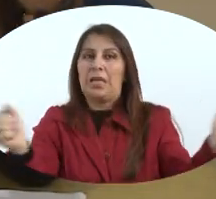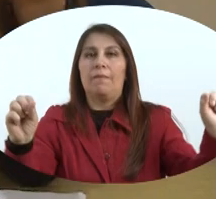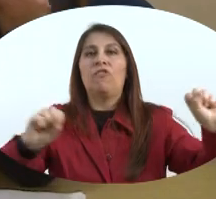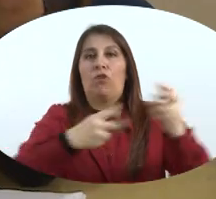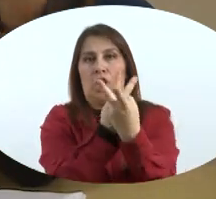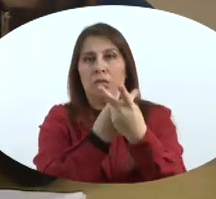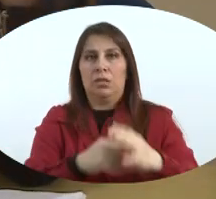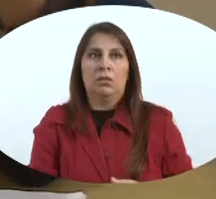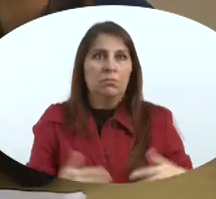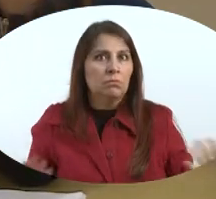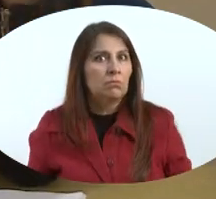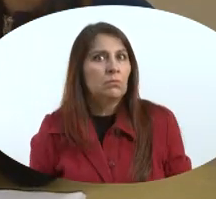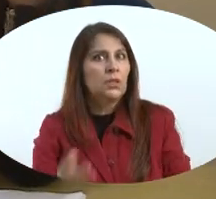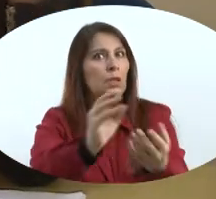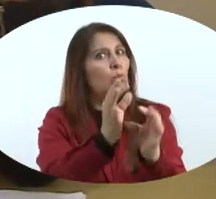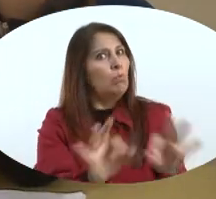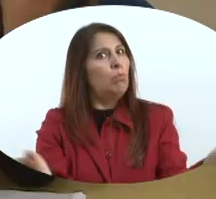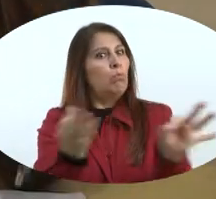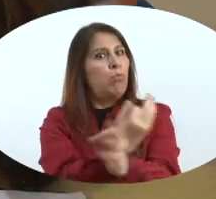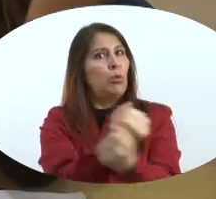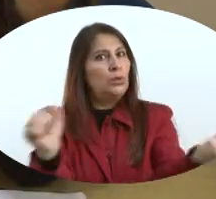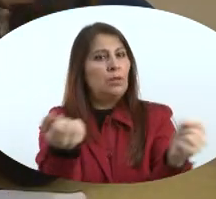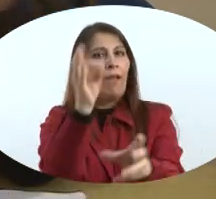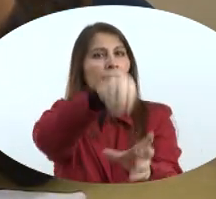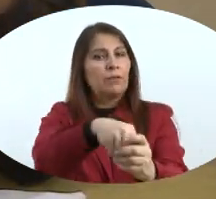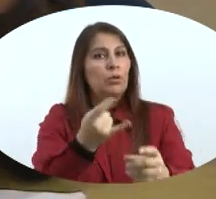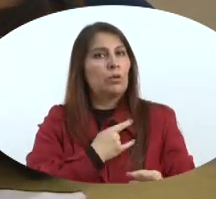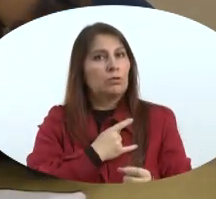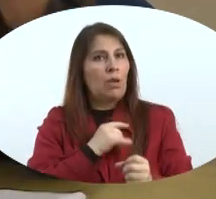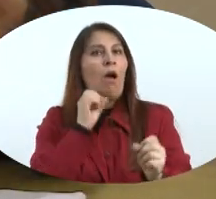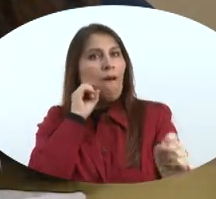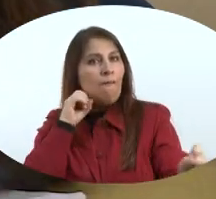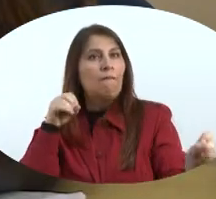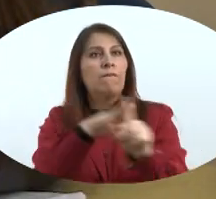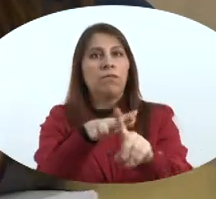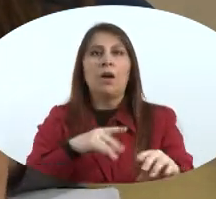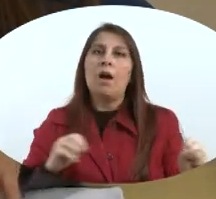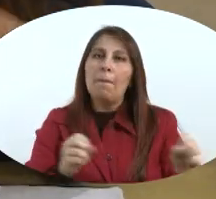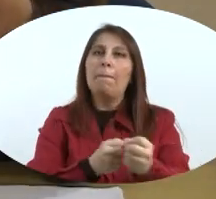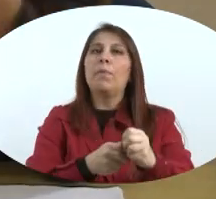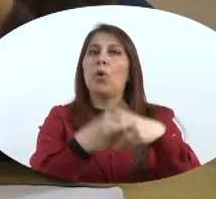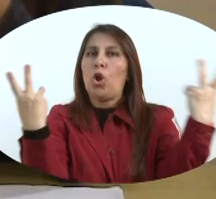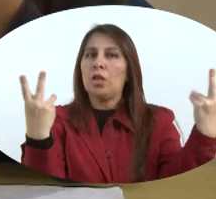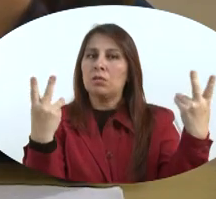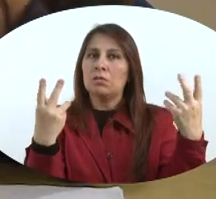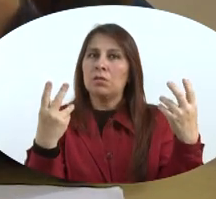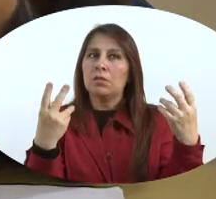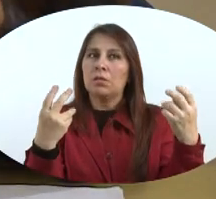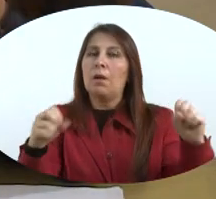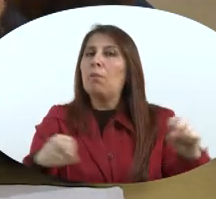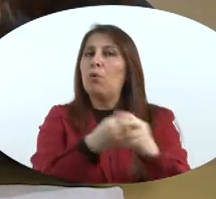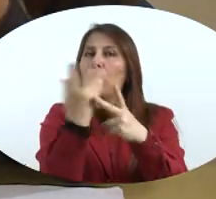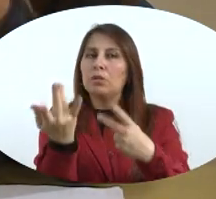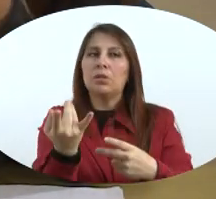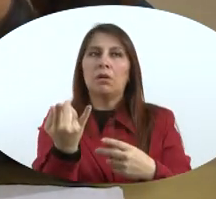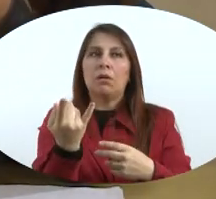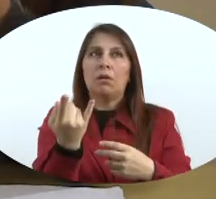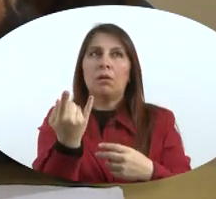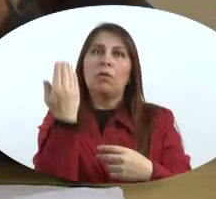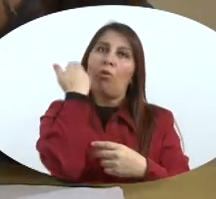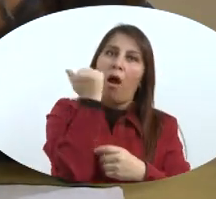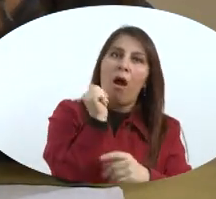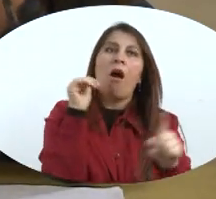educadora educadores se presenten violencias hacia la mujer de género y también hacia la diversidad sexual por eso nosotros